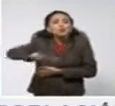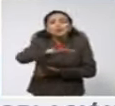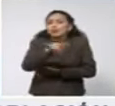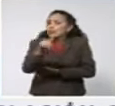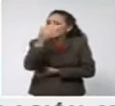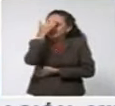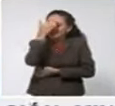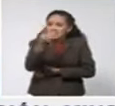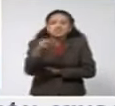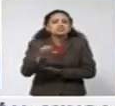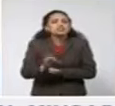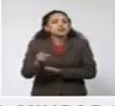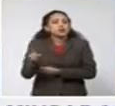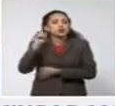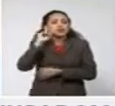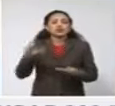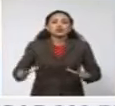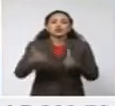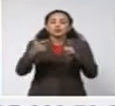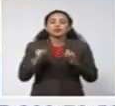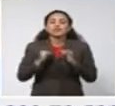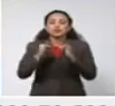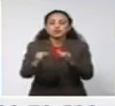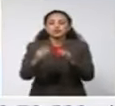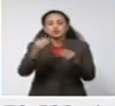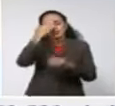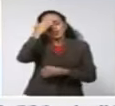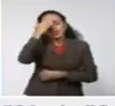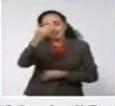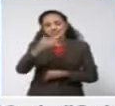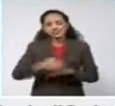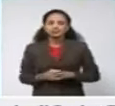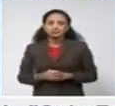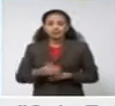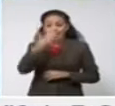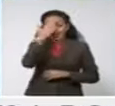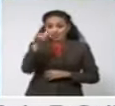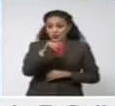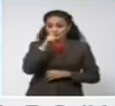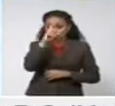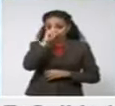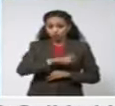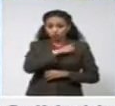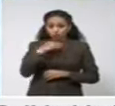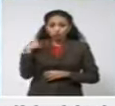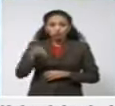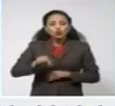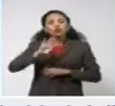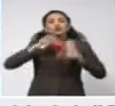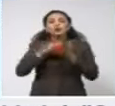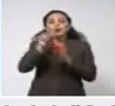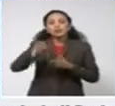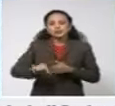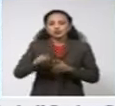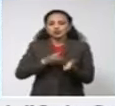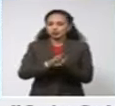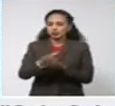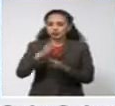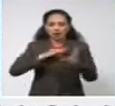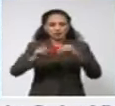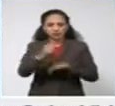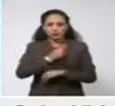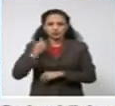escucha y cumple con las informaciones. Muchas gracias. El agradecimiento también para usted y, por supuesto, para todos los que nos siguen. Devolvemos la señal a los estudios